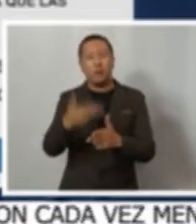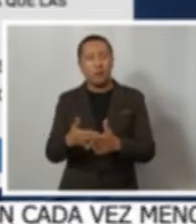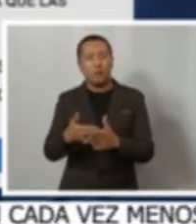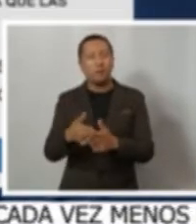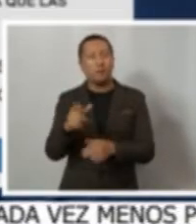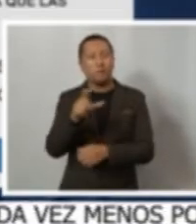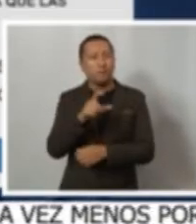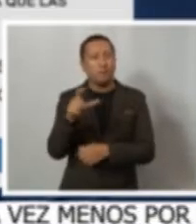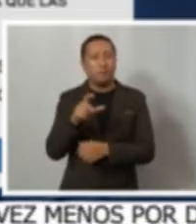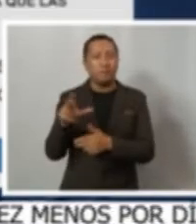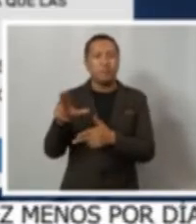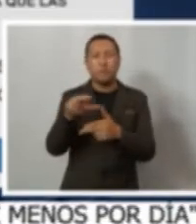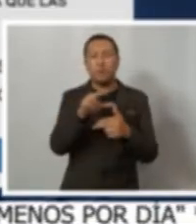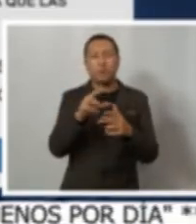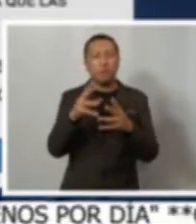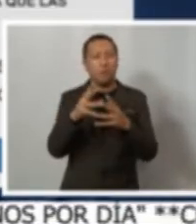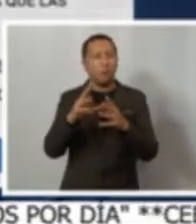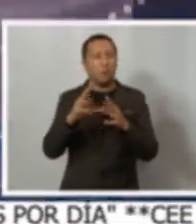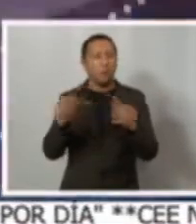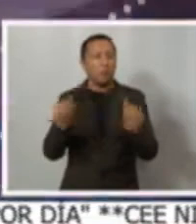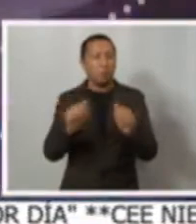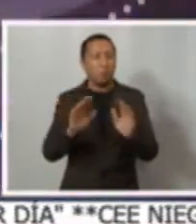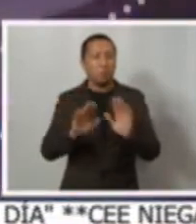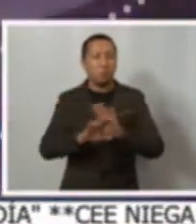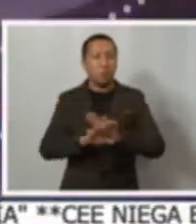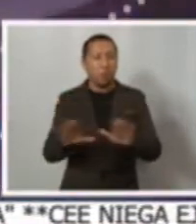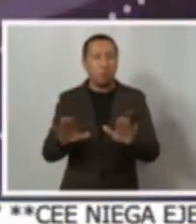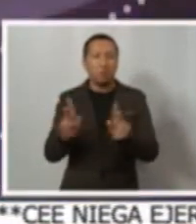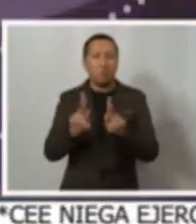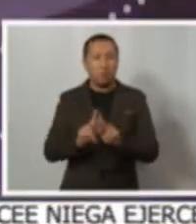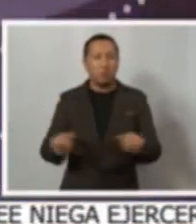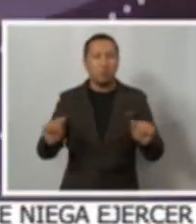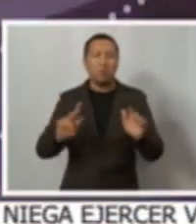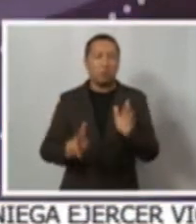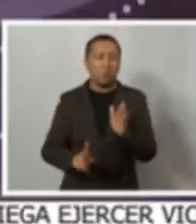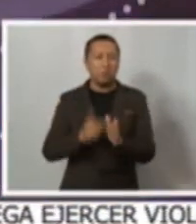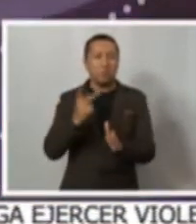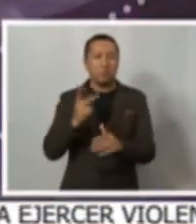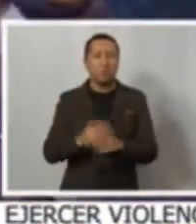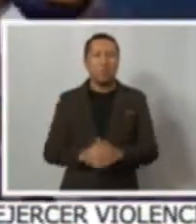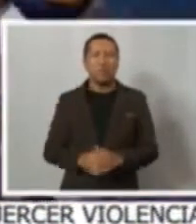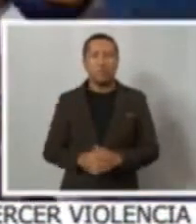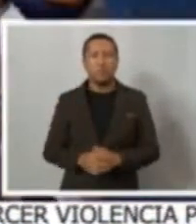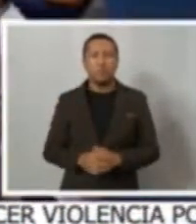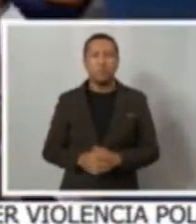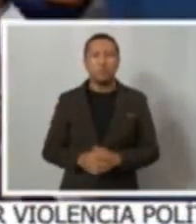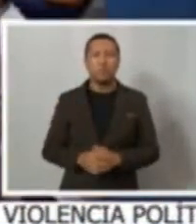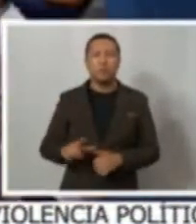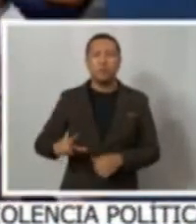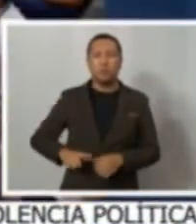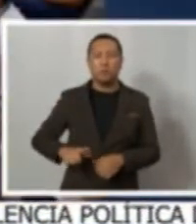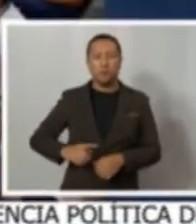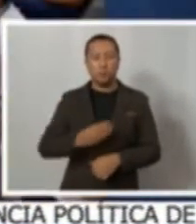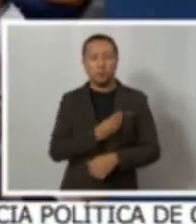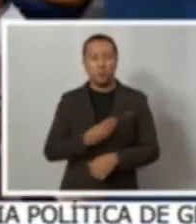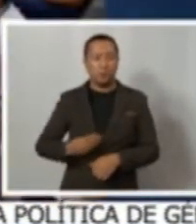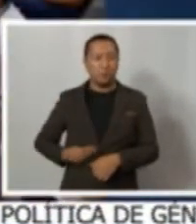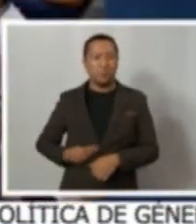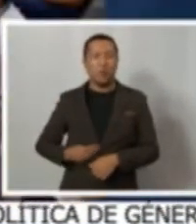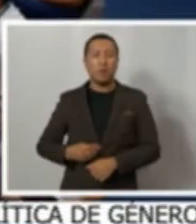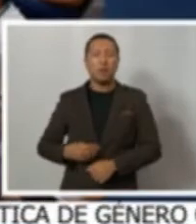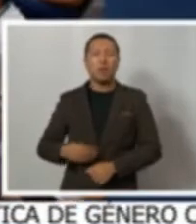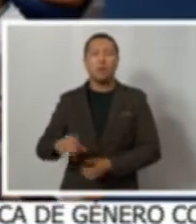meteorológicas así lo permitan. En tanto, el presidente municipal de Cozumel, Pedro Joaquín, aseguró que existe plena coordinación